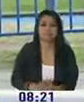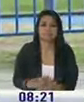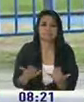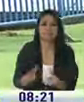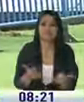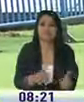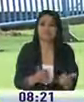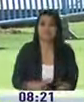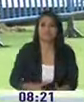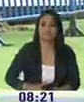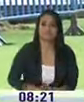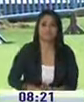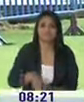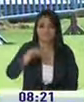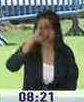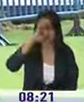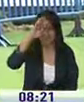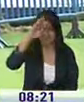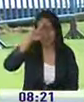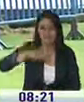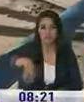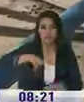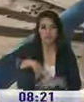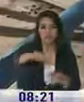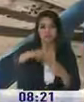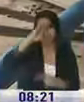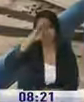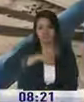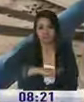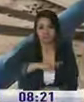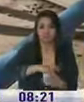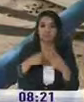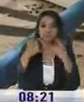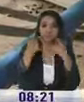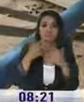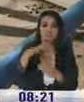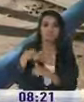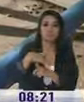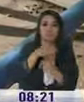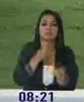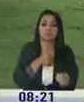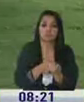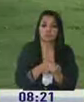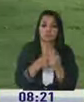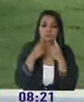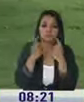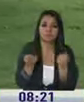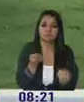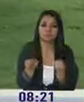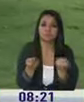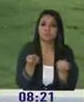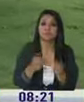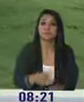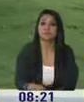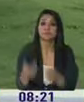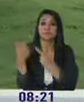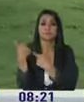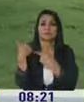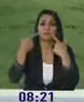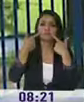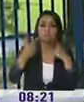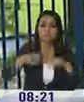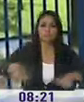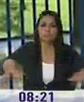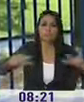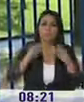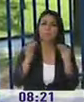carnaval. Policía Nacional, Policía Metropolitana y Guardaparques colaborarán con este operativo. Se encargarán de resguardar los lugares